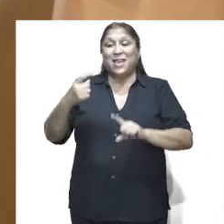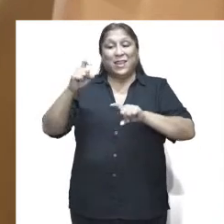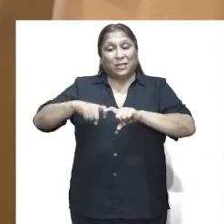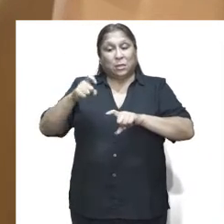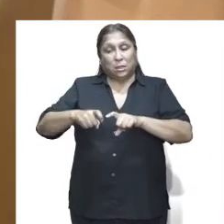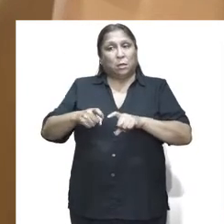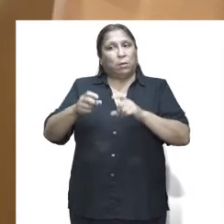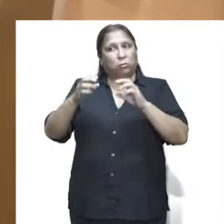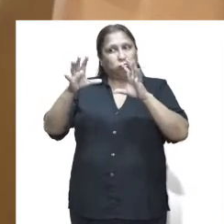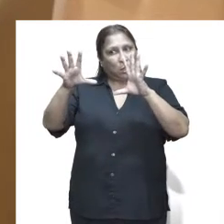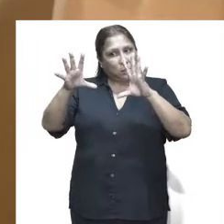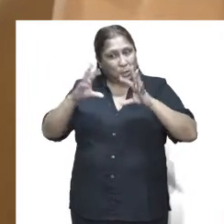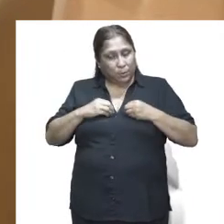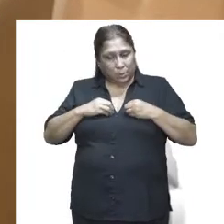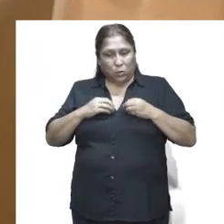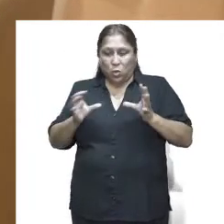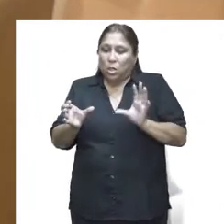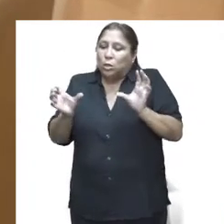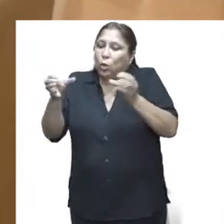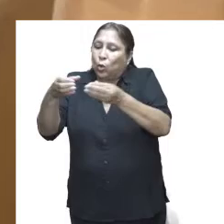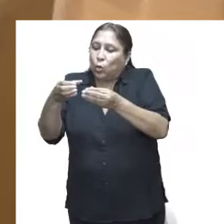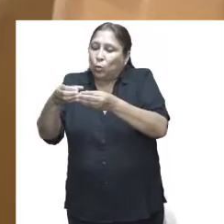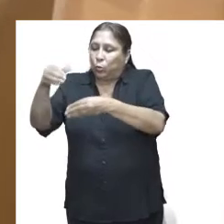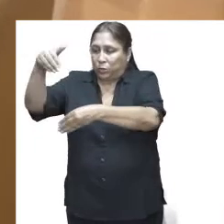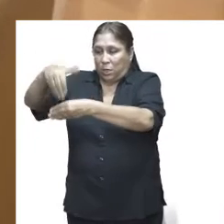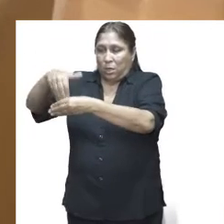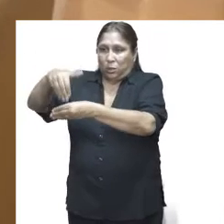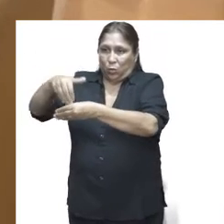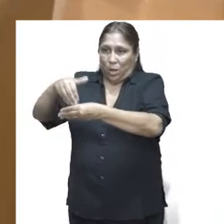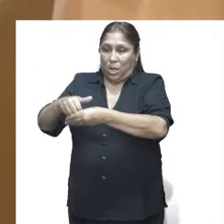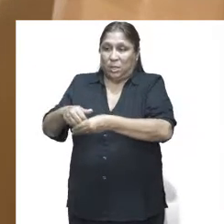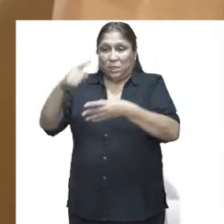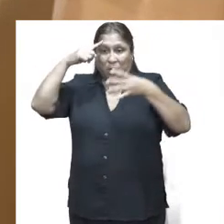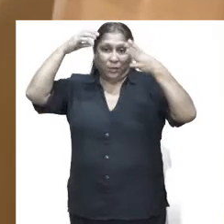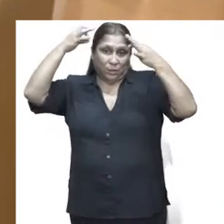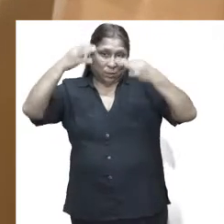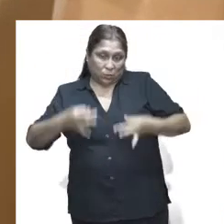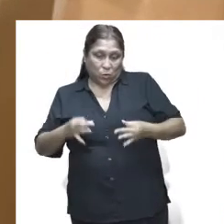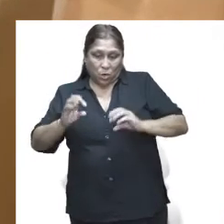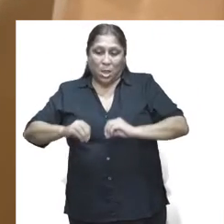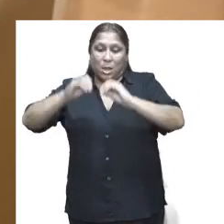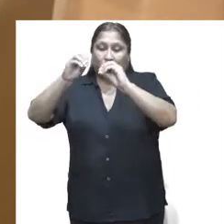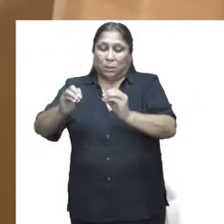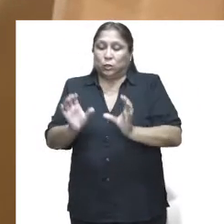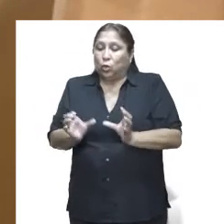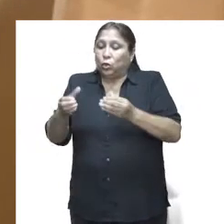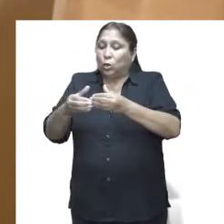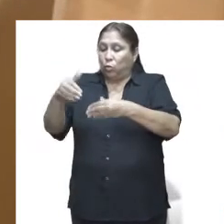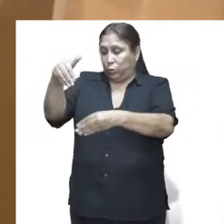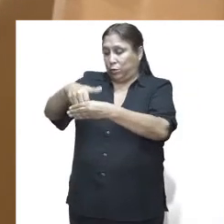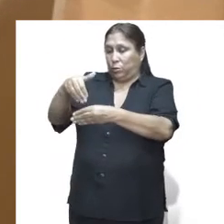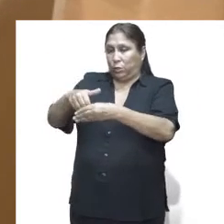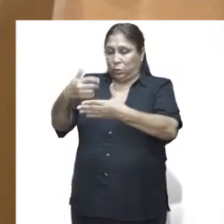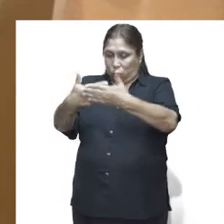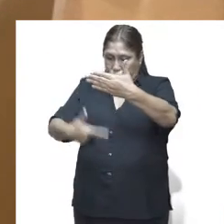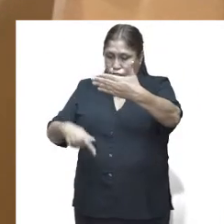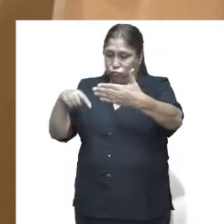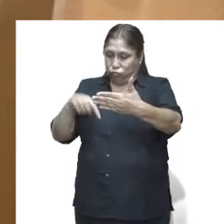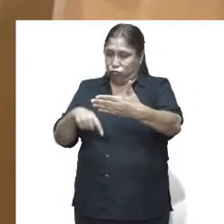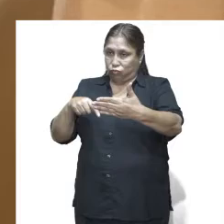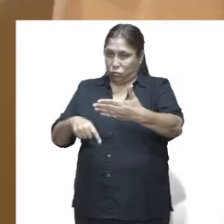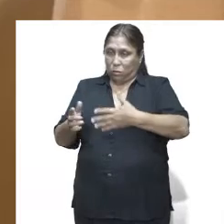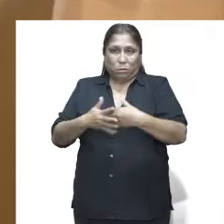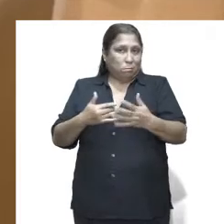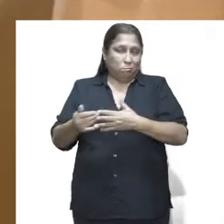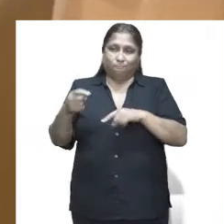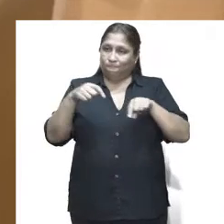reconocimiento desde los organismos electorales de la capacidad jurídica y en la asignación de grupos de votación a pesar de esta situación